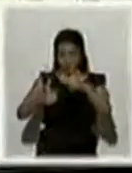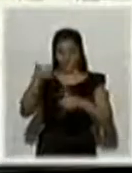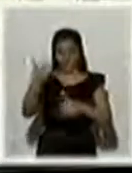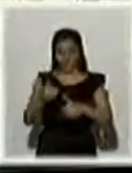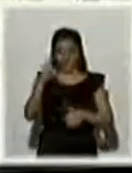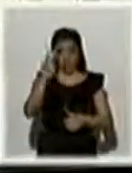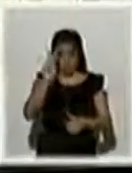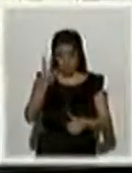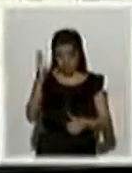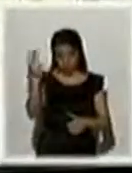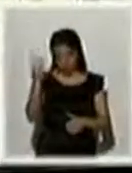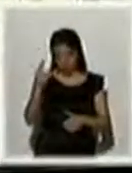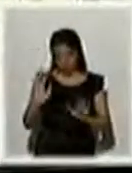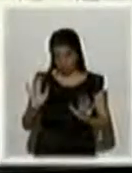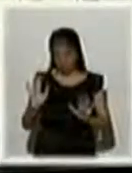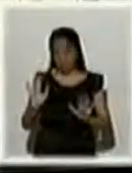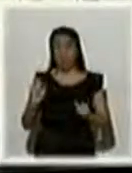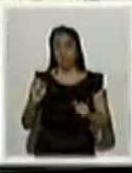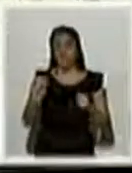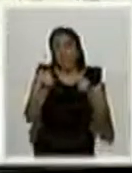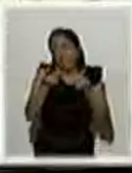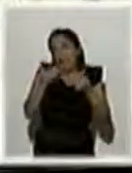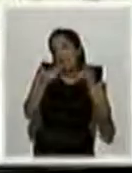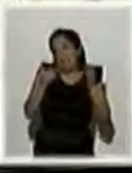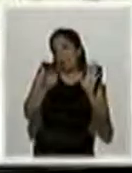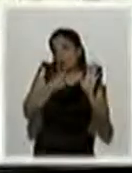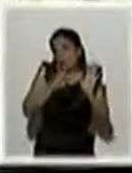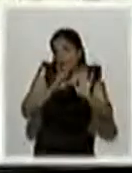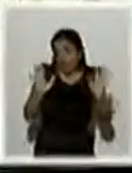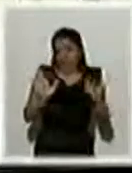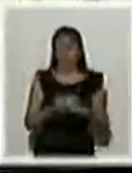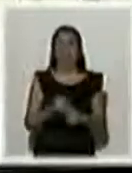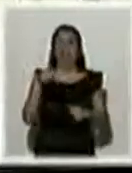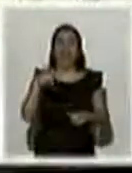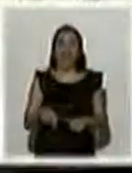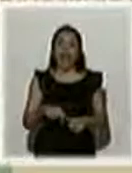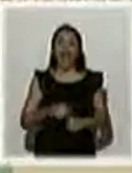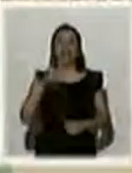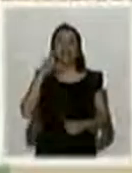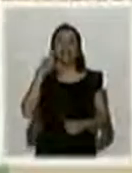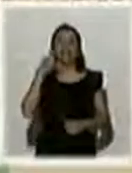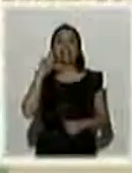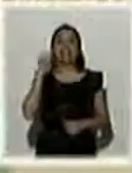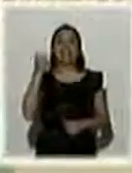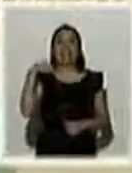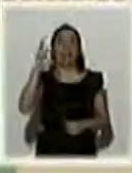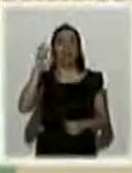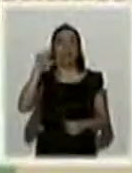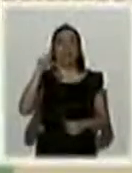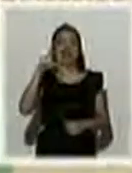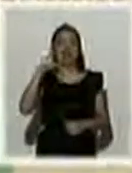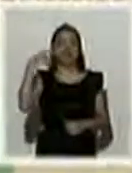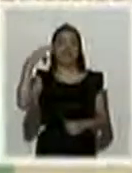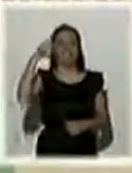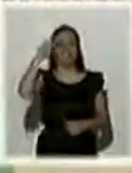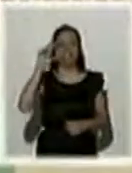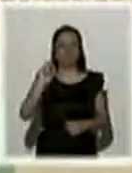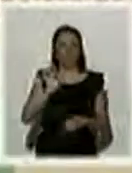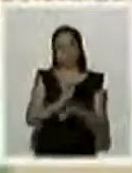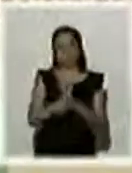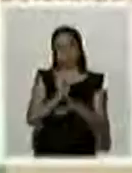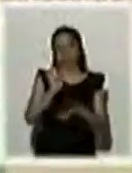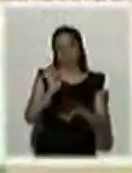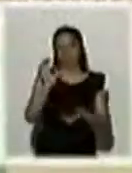explayarse acerca de un tema libre. Le toca el turno a Liliana Olivero, del Frente de Izquierda y los